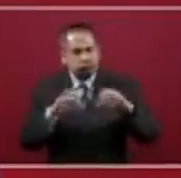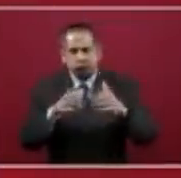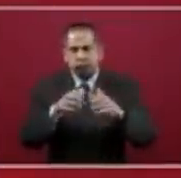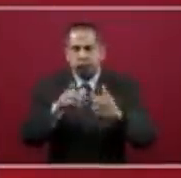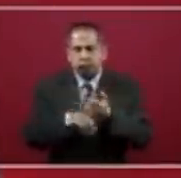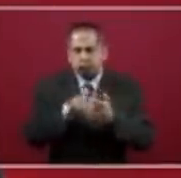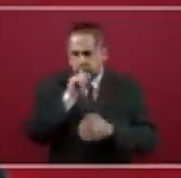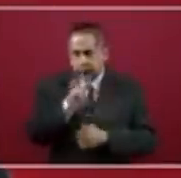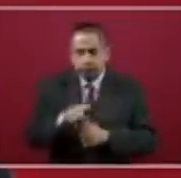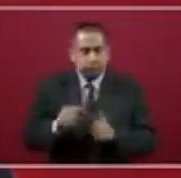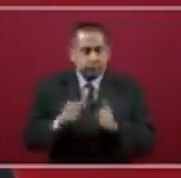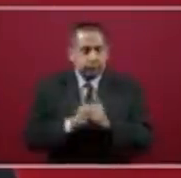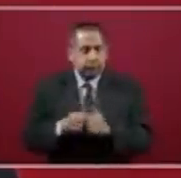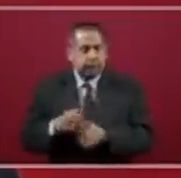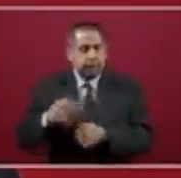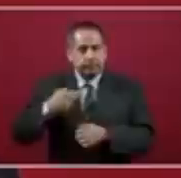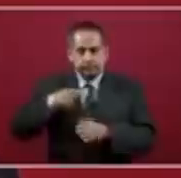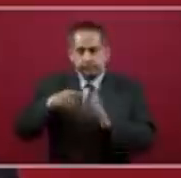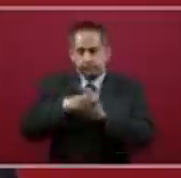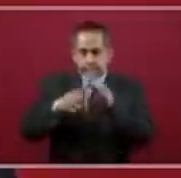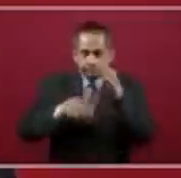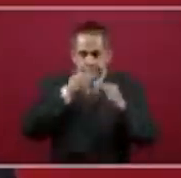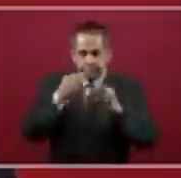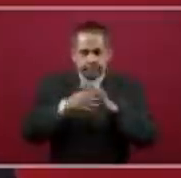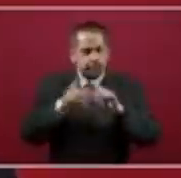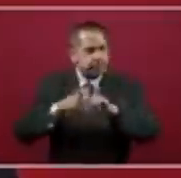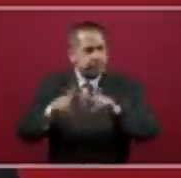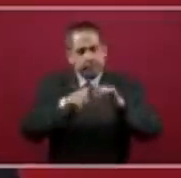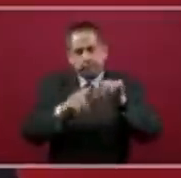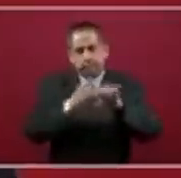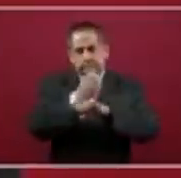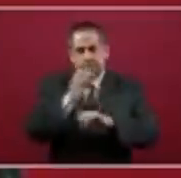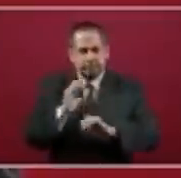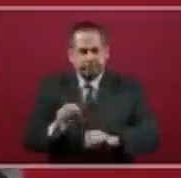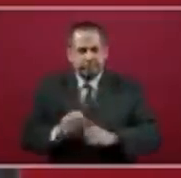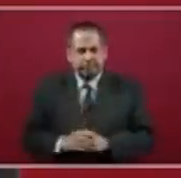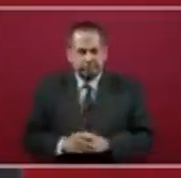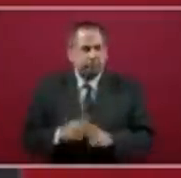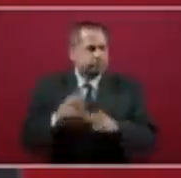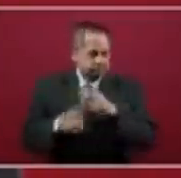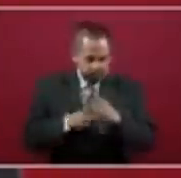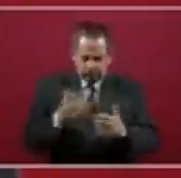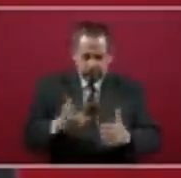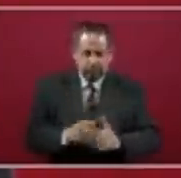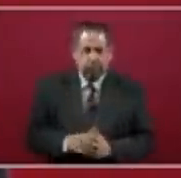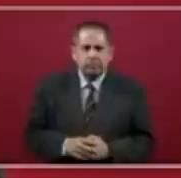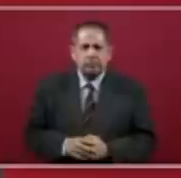también con la prensa de los estados, y lo vamos a hacer.